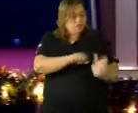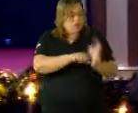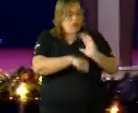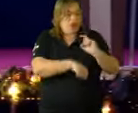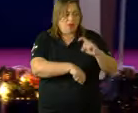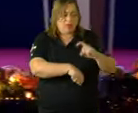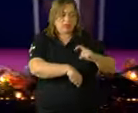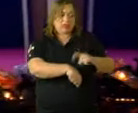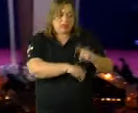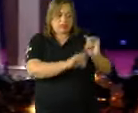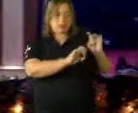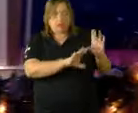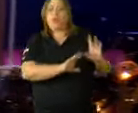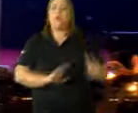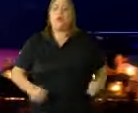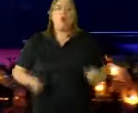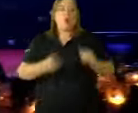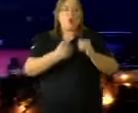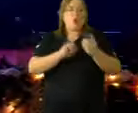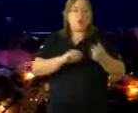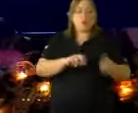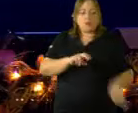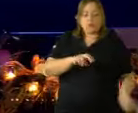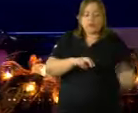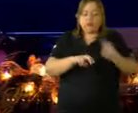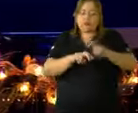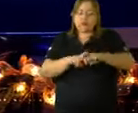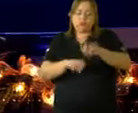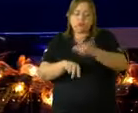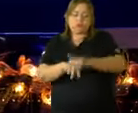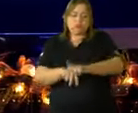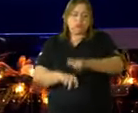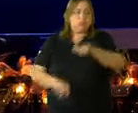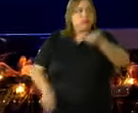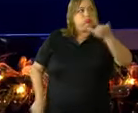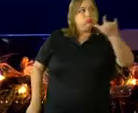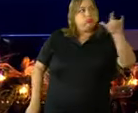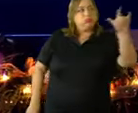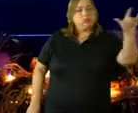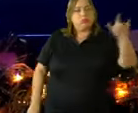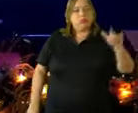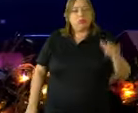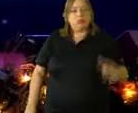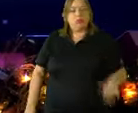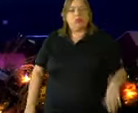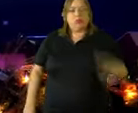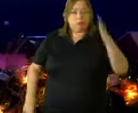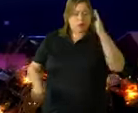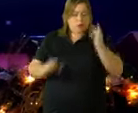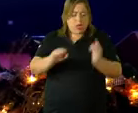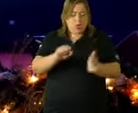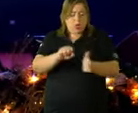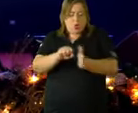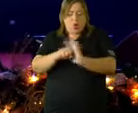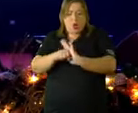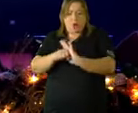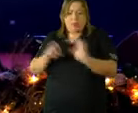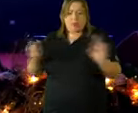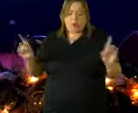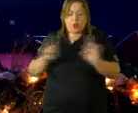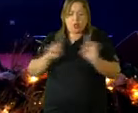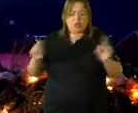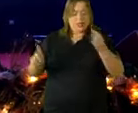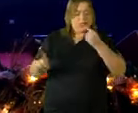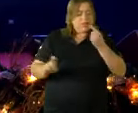¿Y tú vas para allá? ¿Y tú te vas a montar en un avión? ¿Y tú vas a venir a la iglesia? Porque hay COVID. ¿COVID dónde está? Te